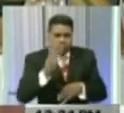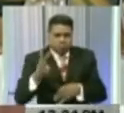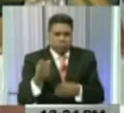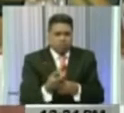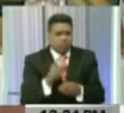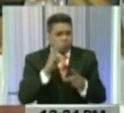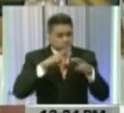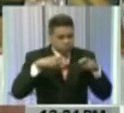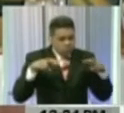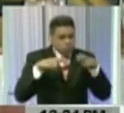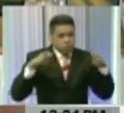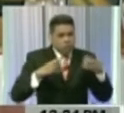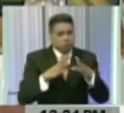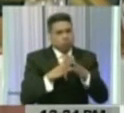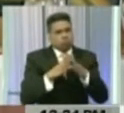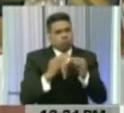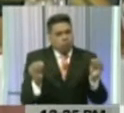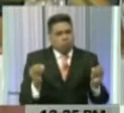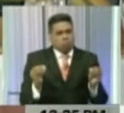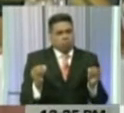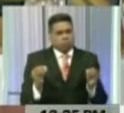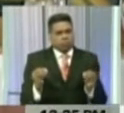econométrico,